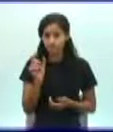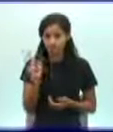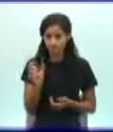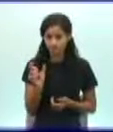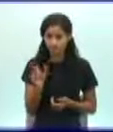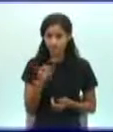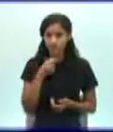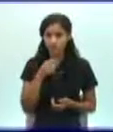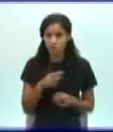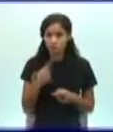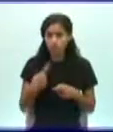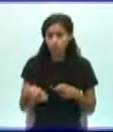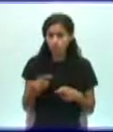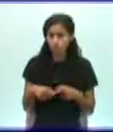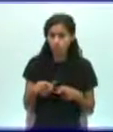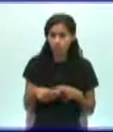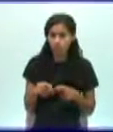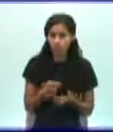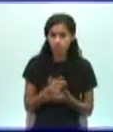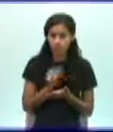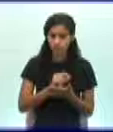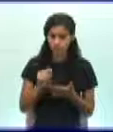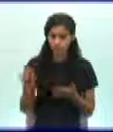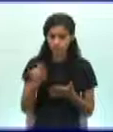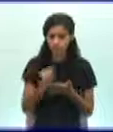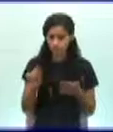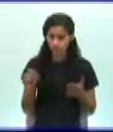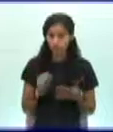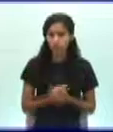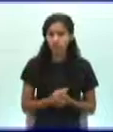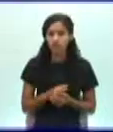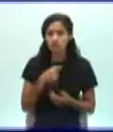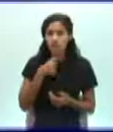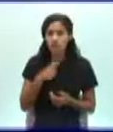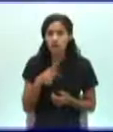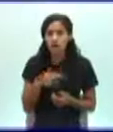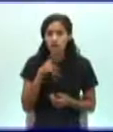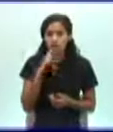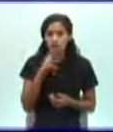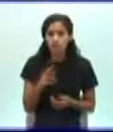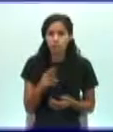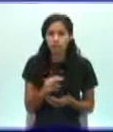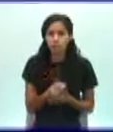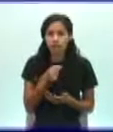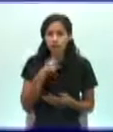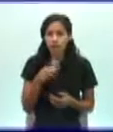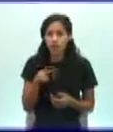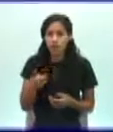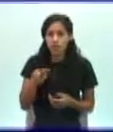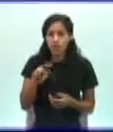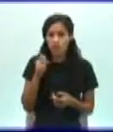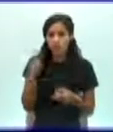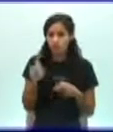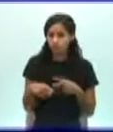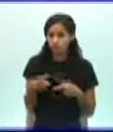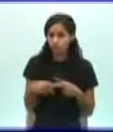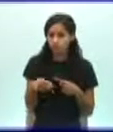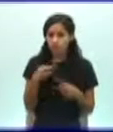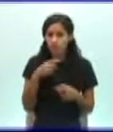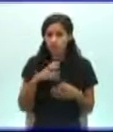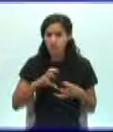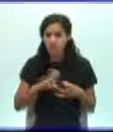la zona o la parte subrayada, dando como resultado un sujeto nuevo con sentido